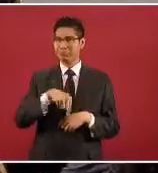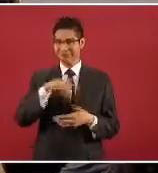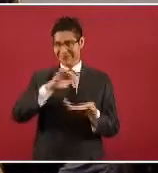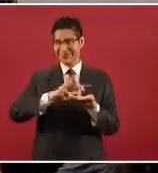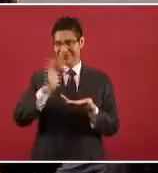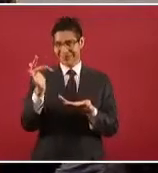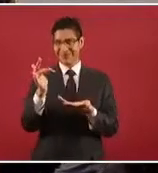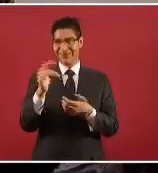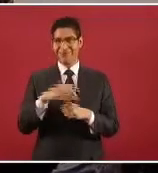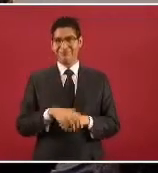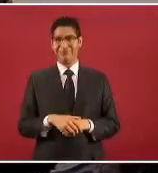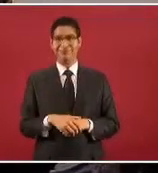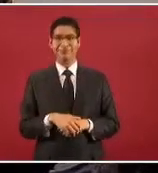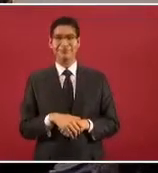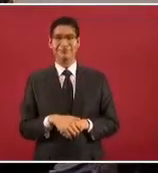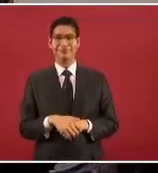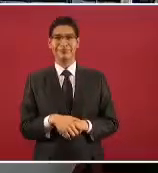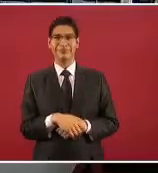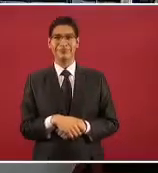gracias.